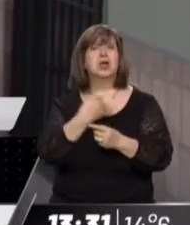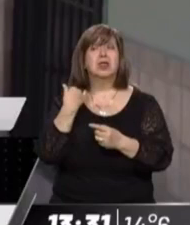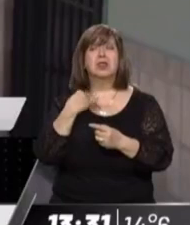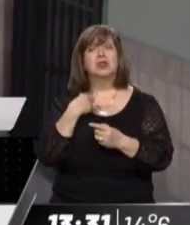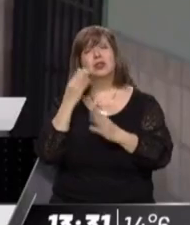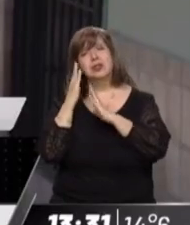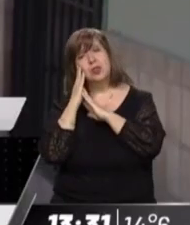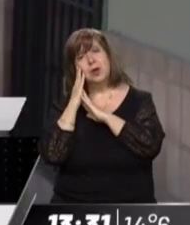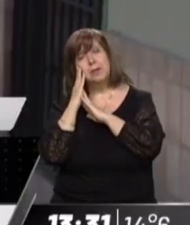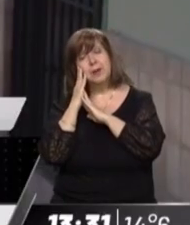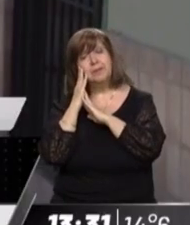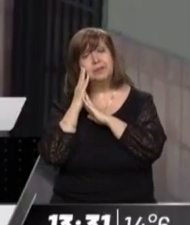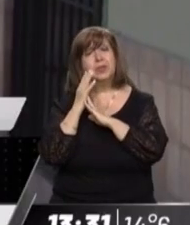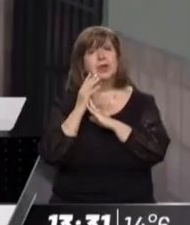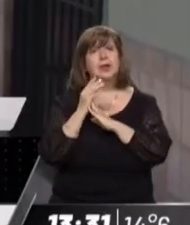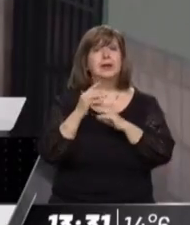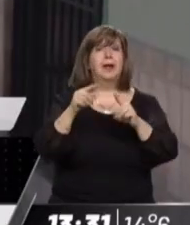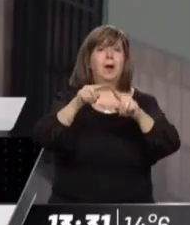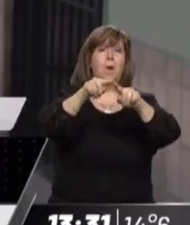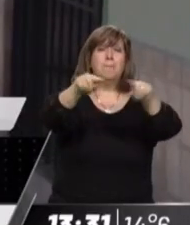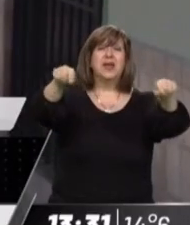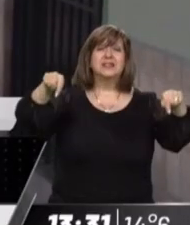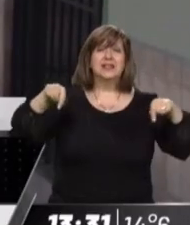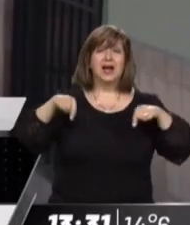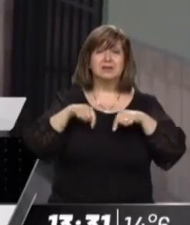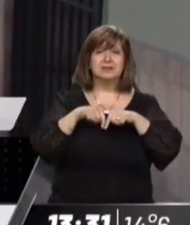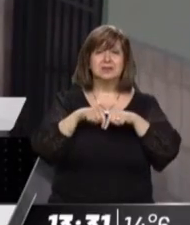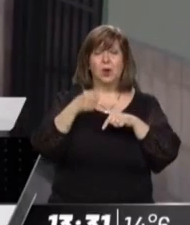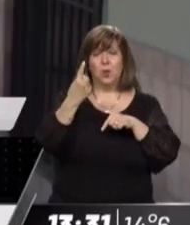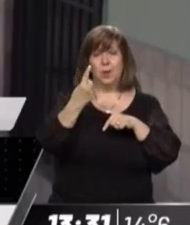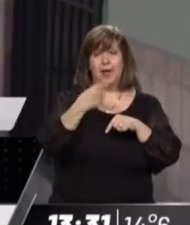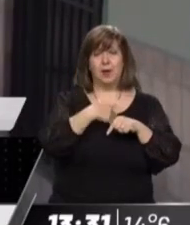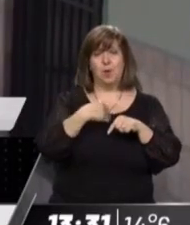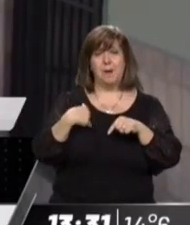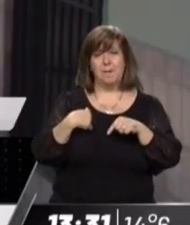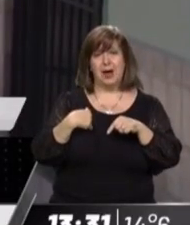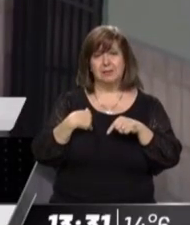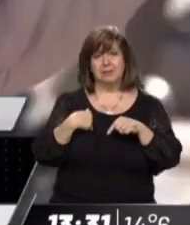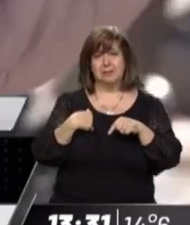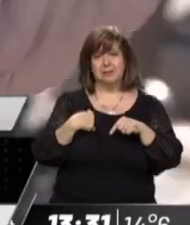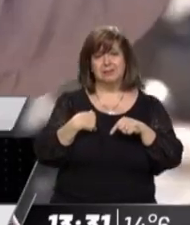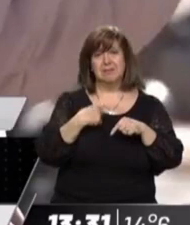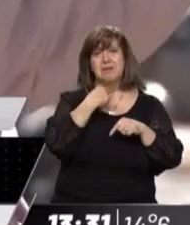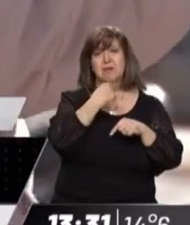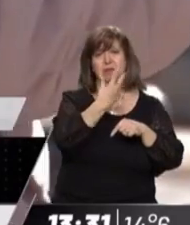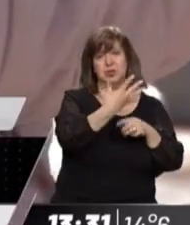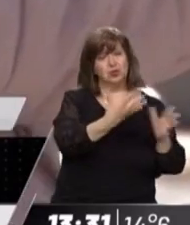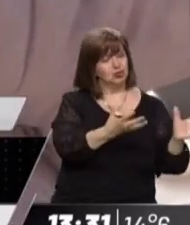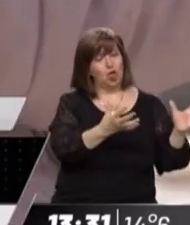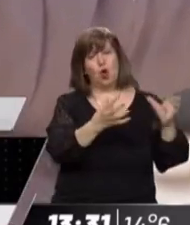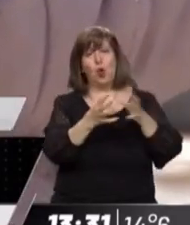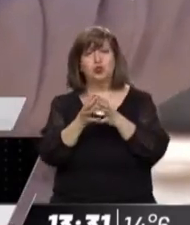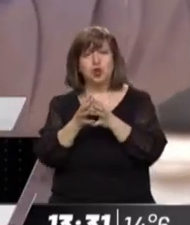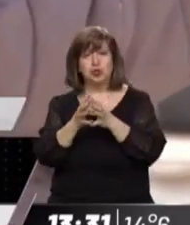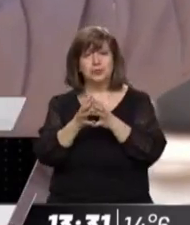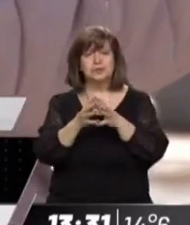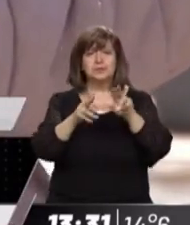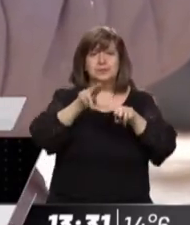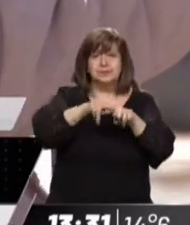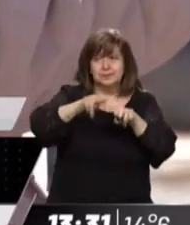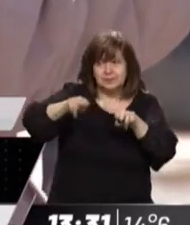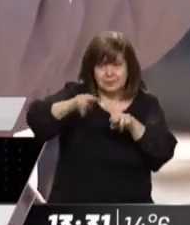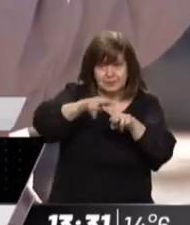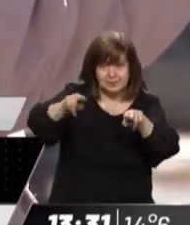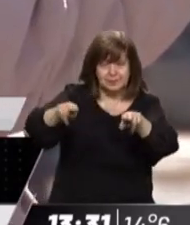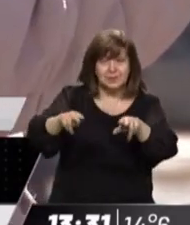sustentar. ¿Y quería trabajar? ¿En qué puedes trabajar? En limpieza, no sé, tampoco tengo muchas experiencias